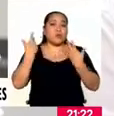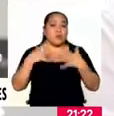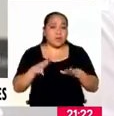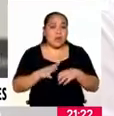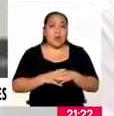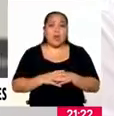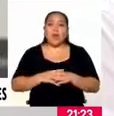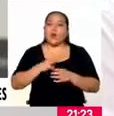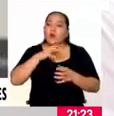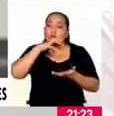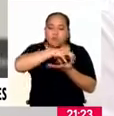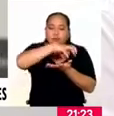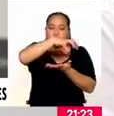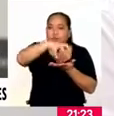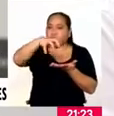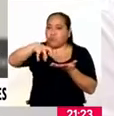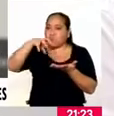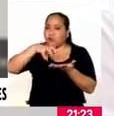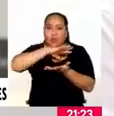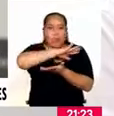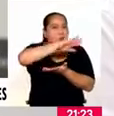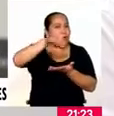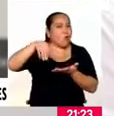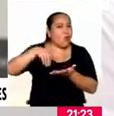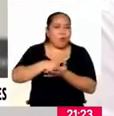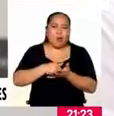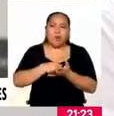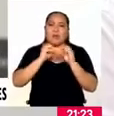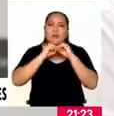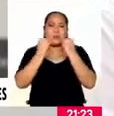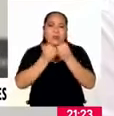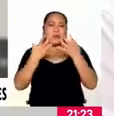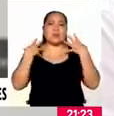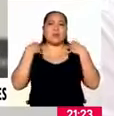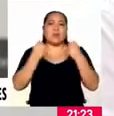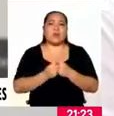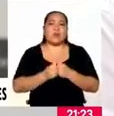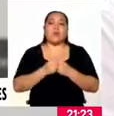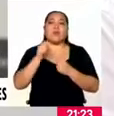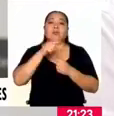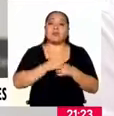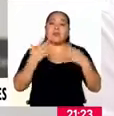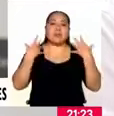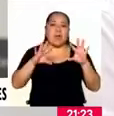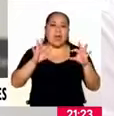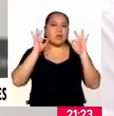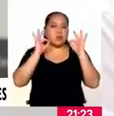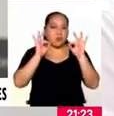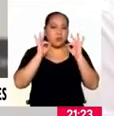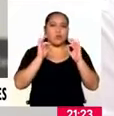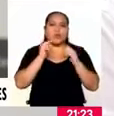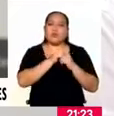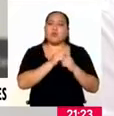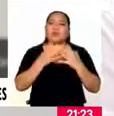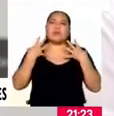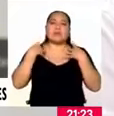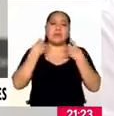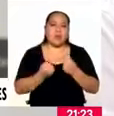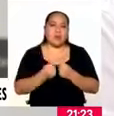todos nuestros establecimientos operativos en el marco de la alerta máxima sanitaria. Es en